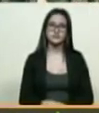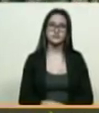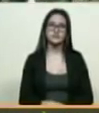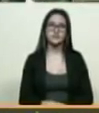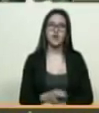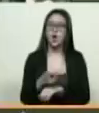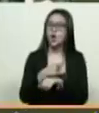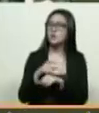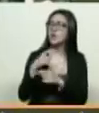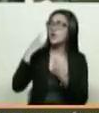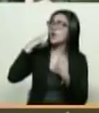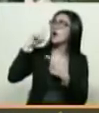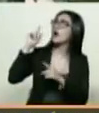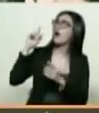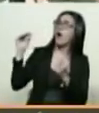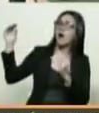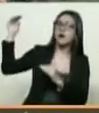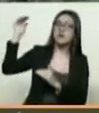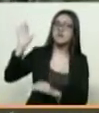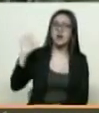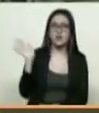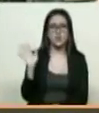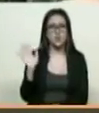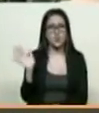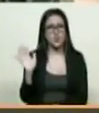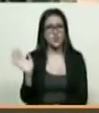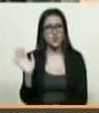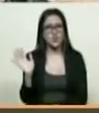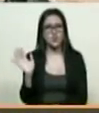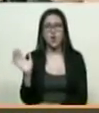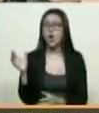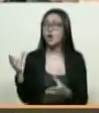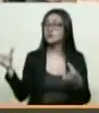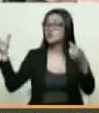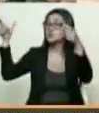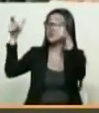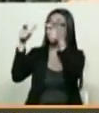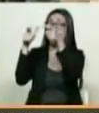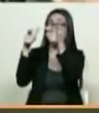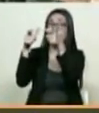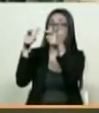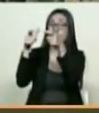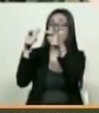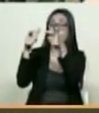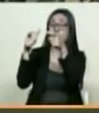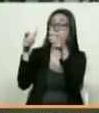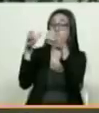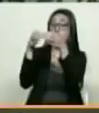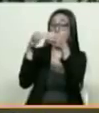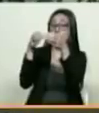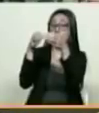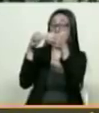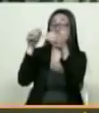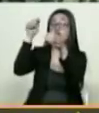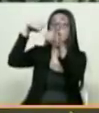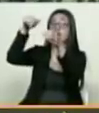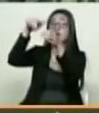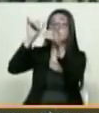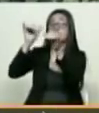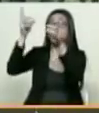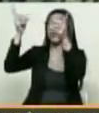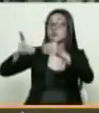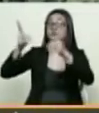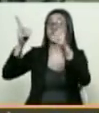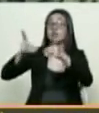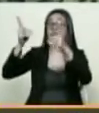aéreo, donde un cenáculo, un grupito de tecnócratas o burócratas, bueno, toman